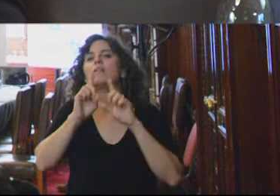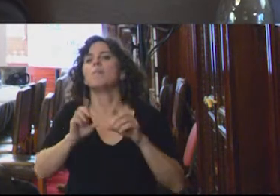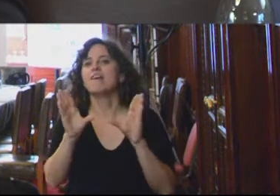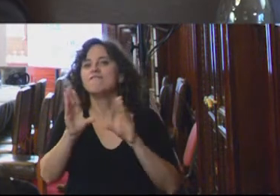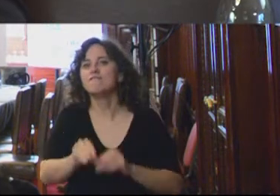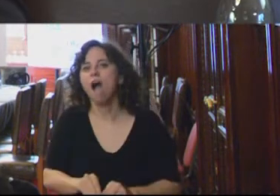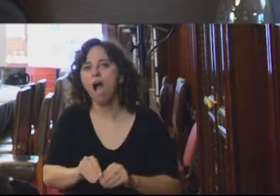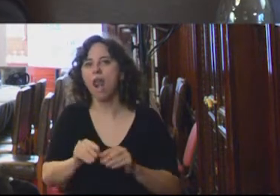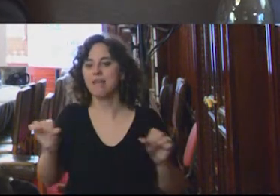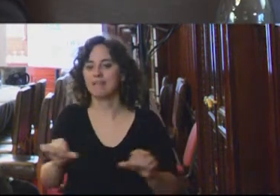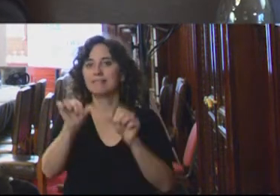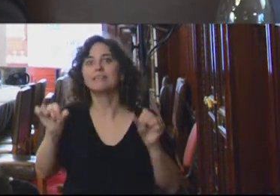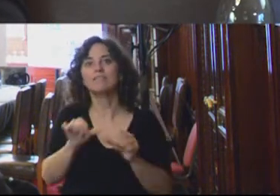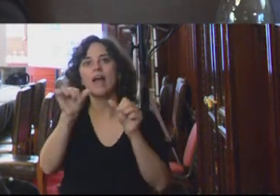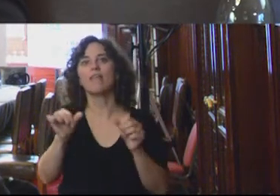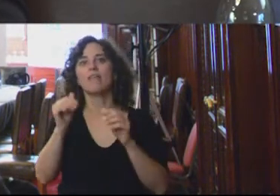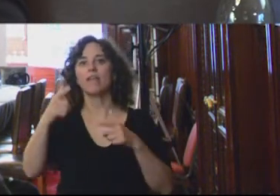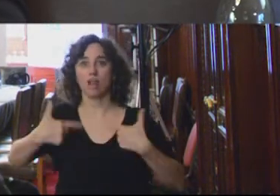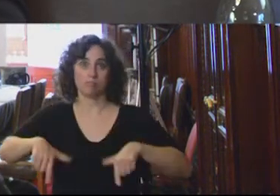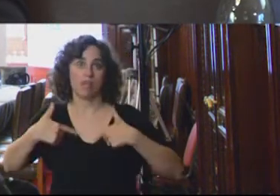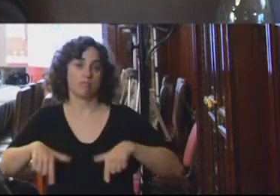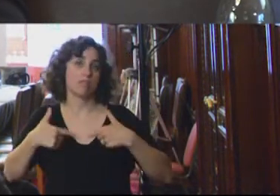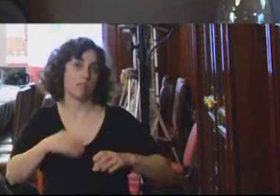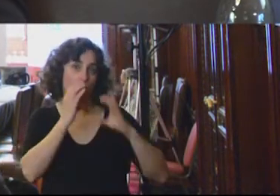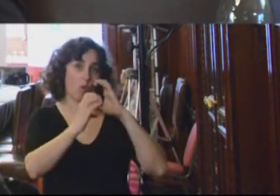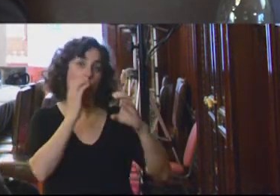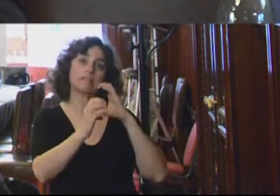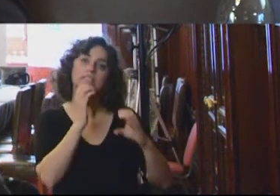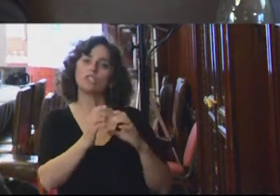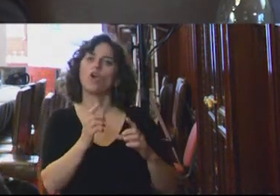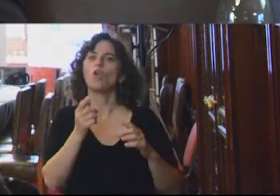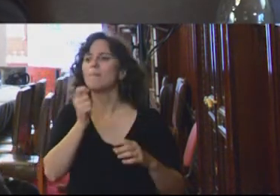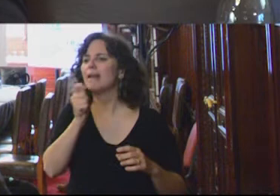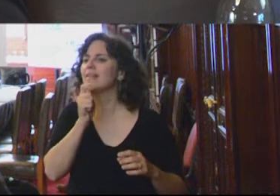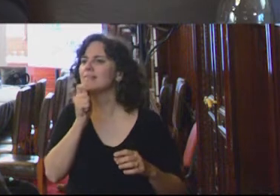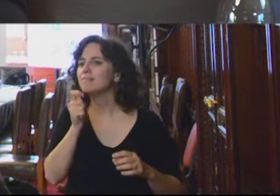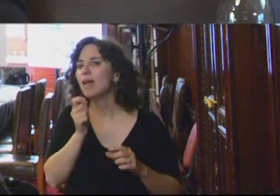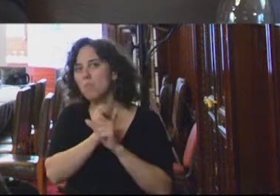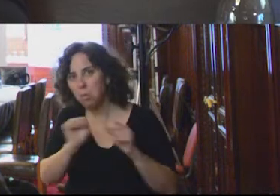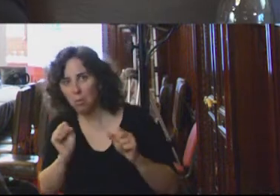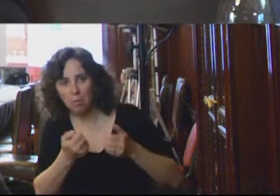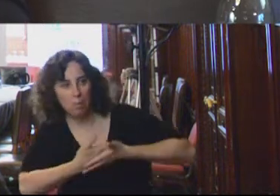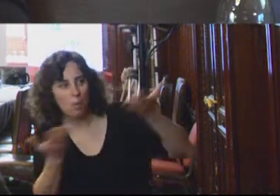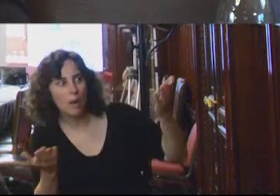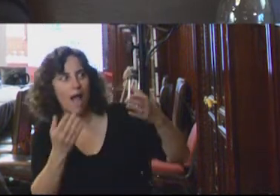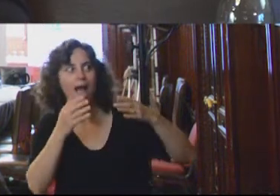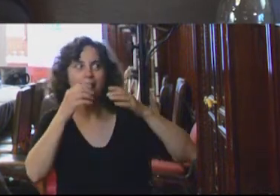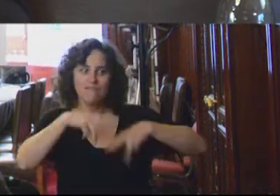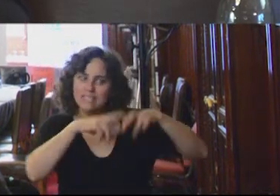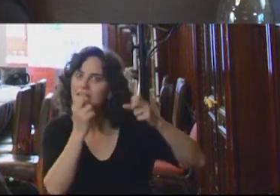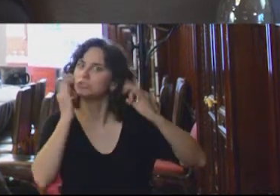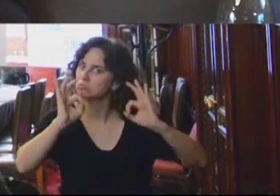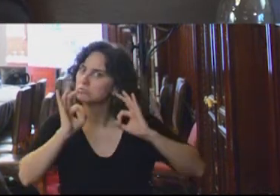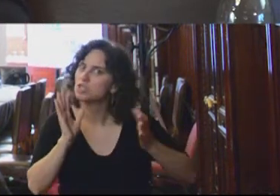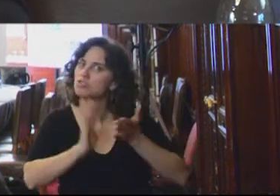de las actividades de la Superintendencia de Comunicación, los periodistas han podido publicar investigaciones importantes sobre